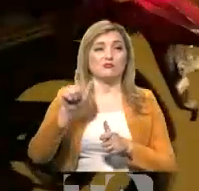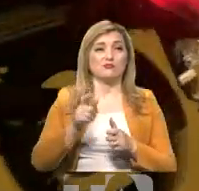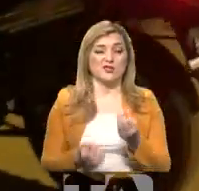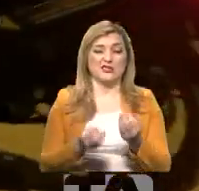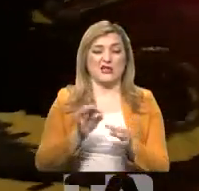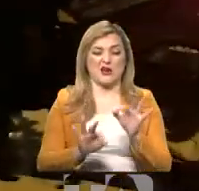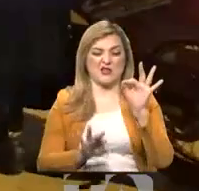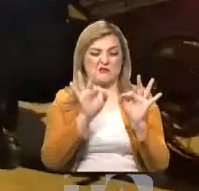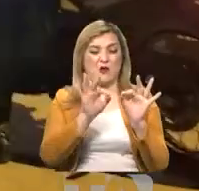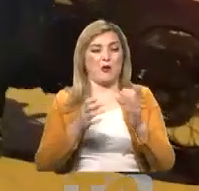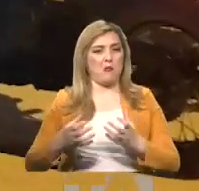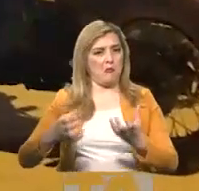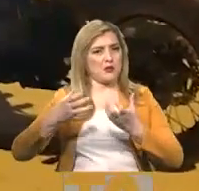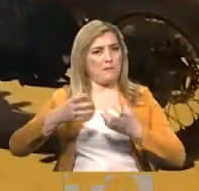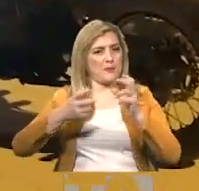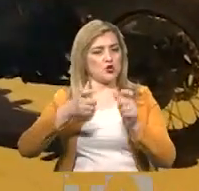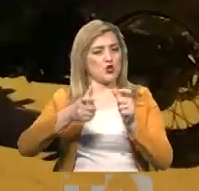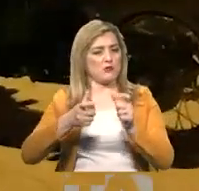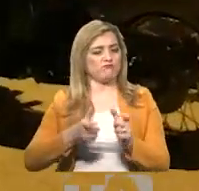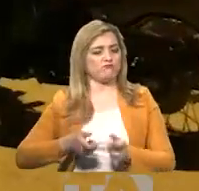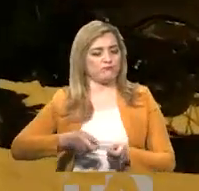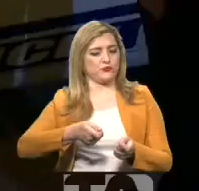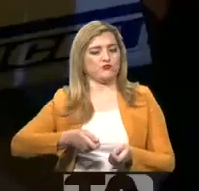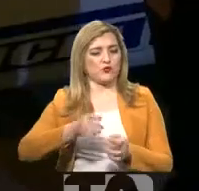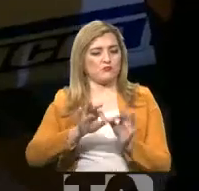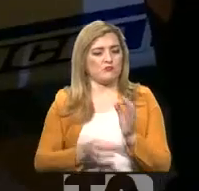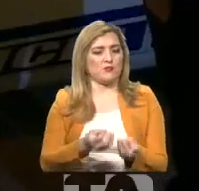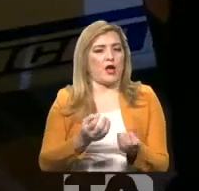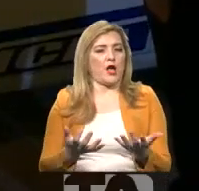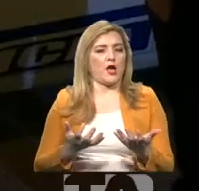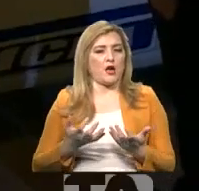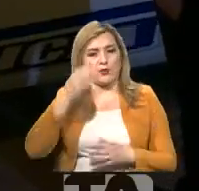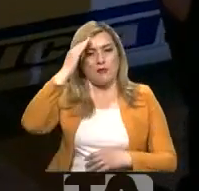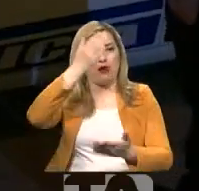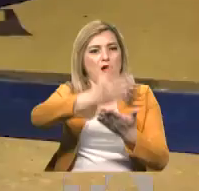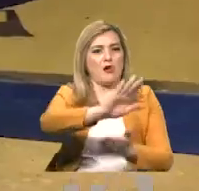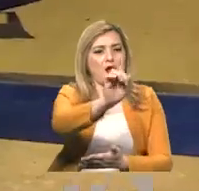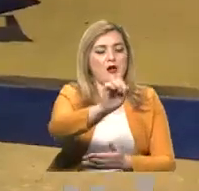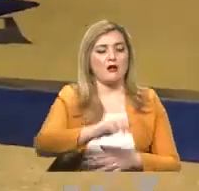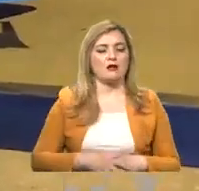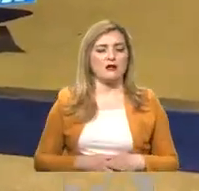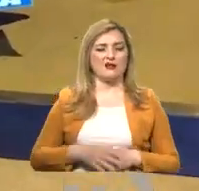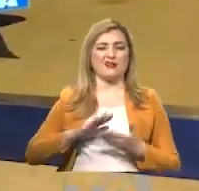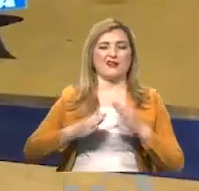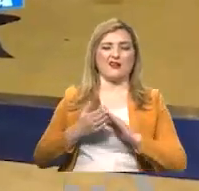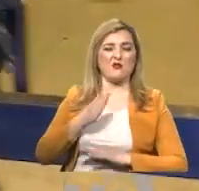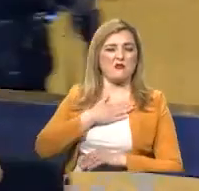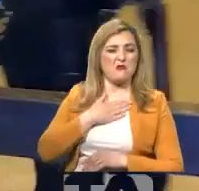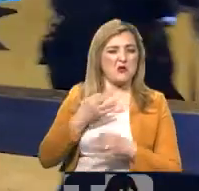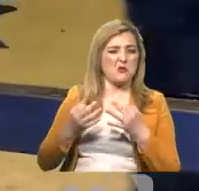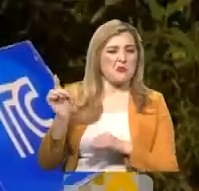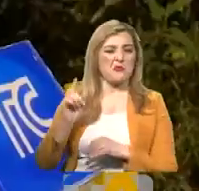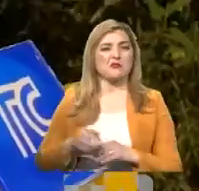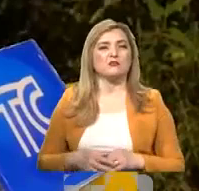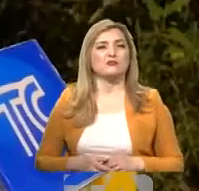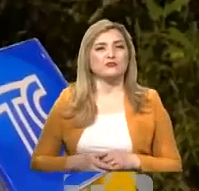detenidos. La fuerza del orden lo evitó, lo que caldeó los ánimos. Y es que la comunidad no confía en la justicia ordinaria. En